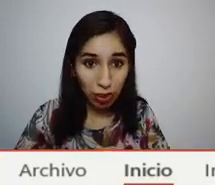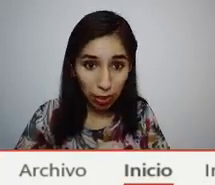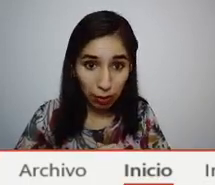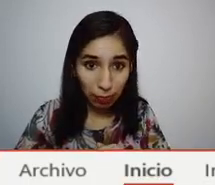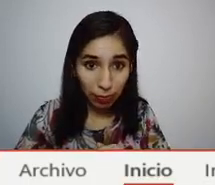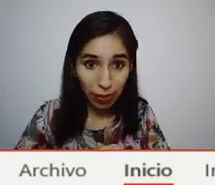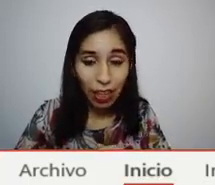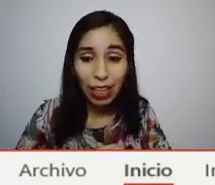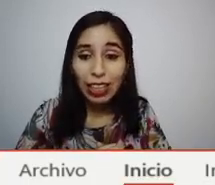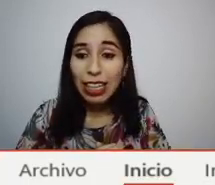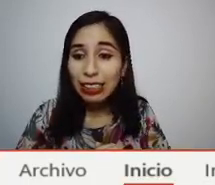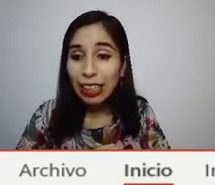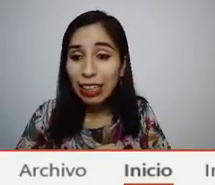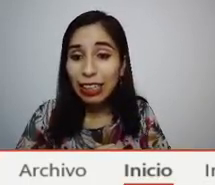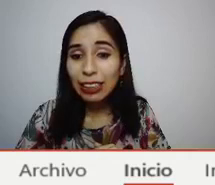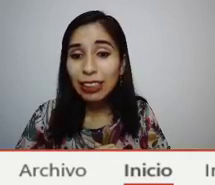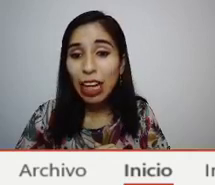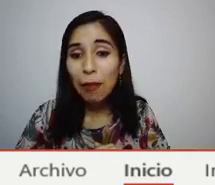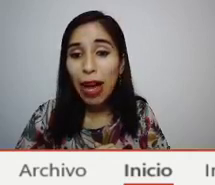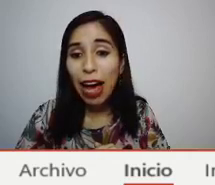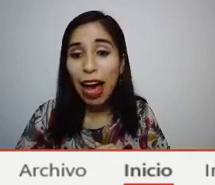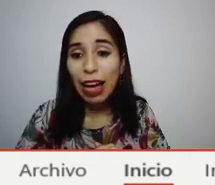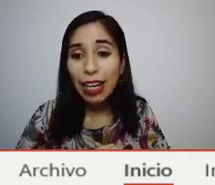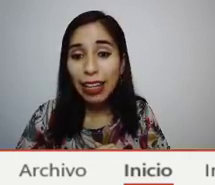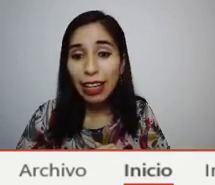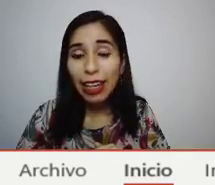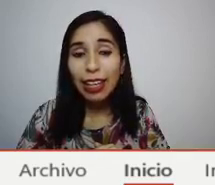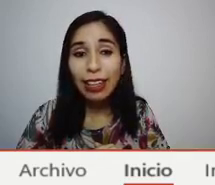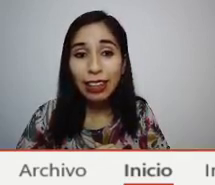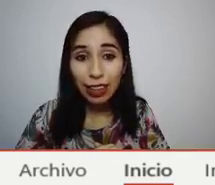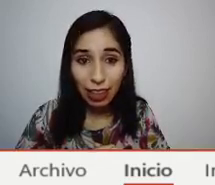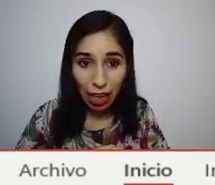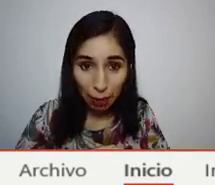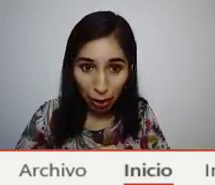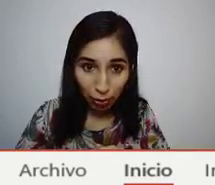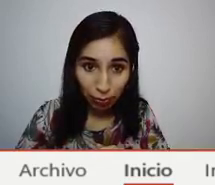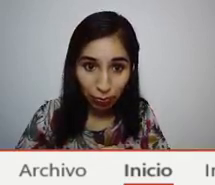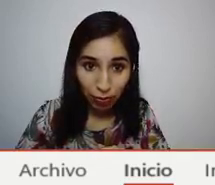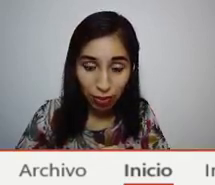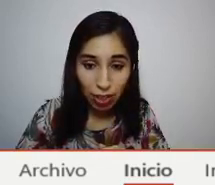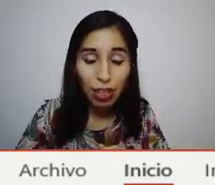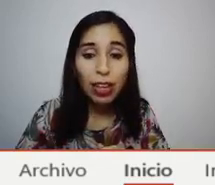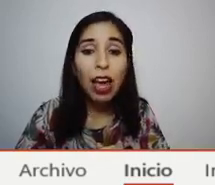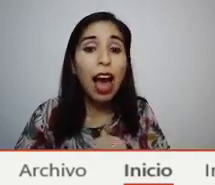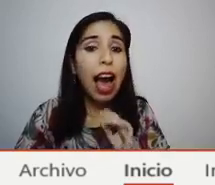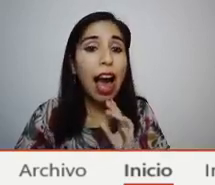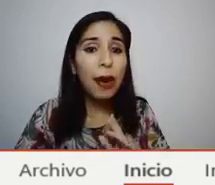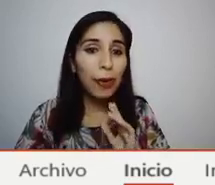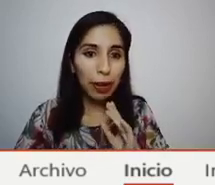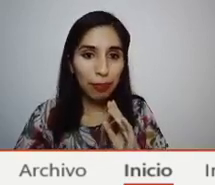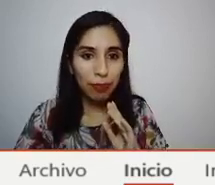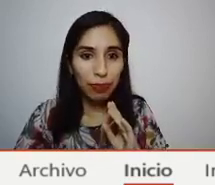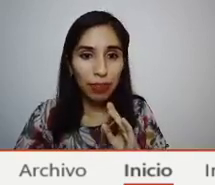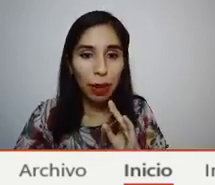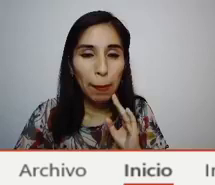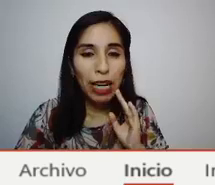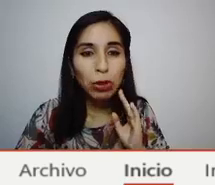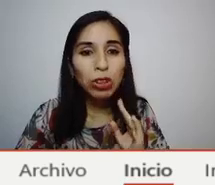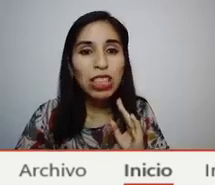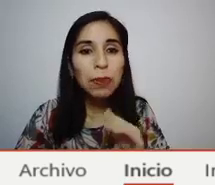diapositiva y esta de aquí se llama área de trabajo si ahora